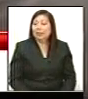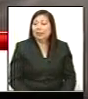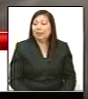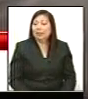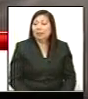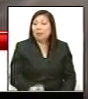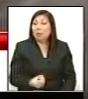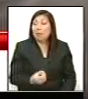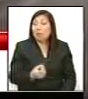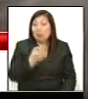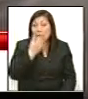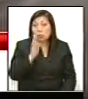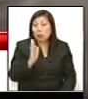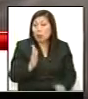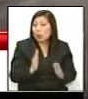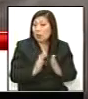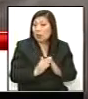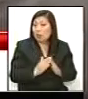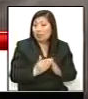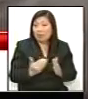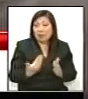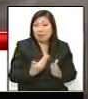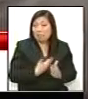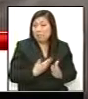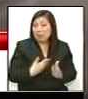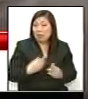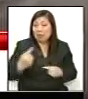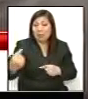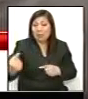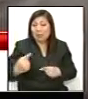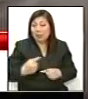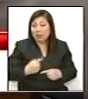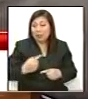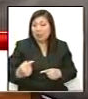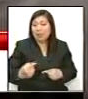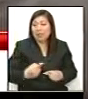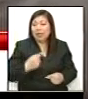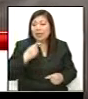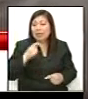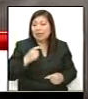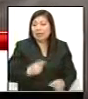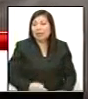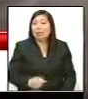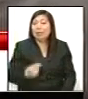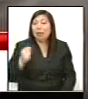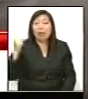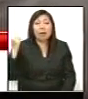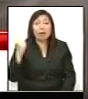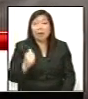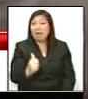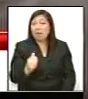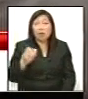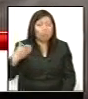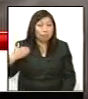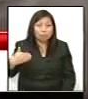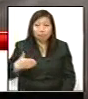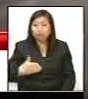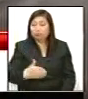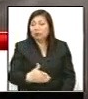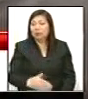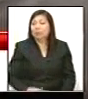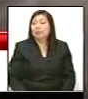Boloña, y como Velasco vivía en su casa y no vivía en Palacio, se iba de Palacio todos los días a su casa y necesitaba ir rápido. Y como necesitaba ir